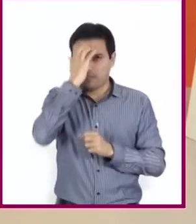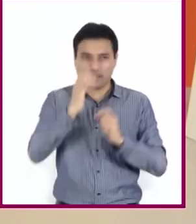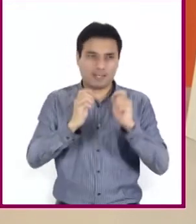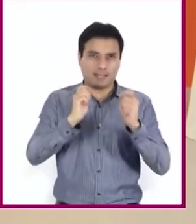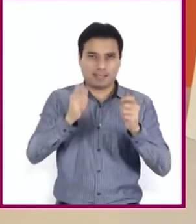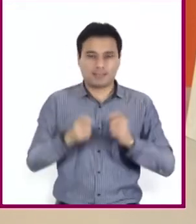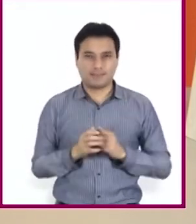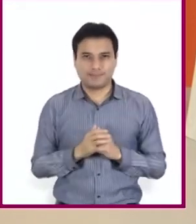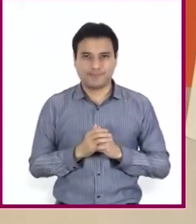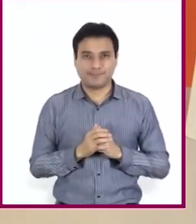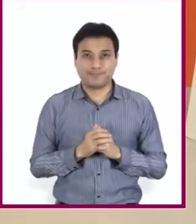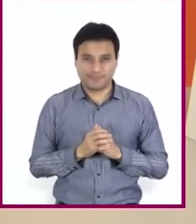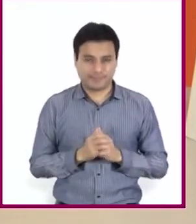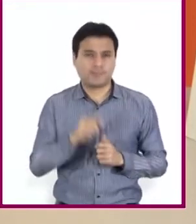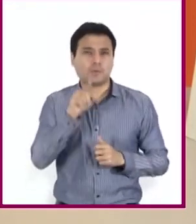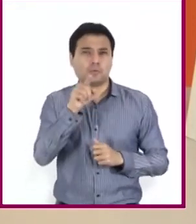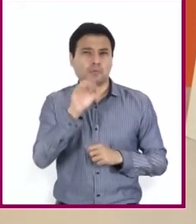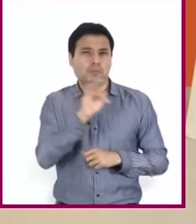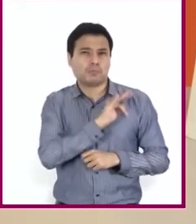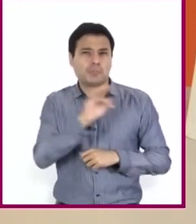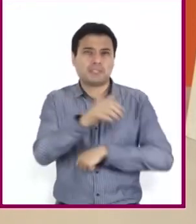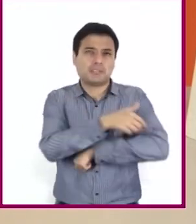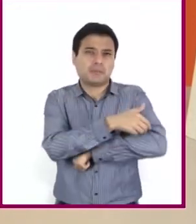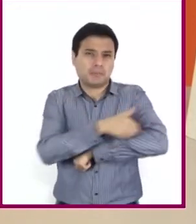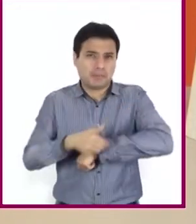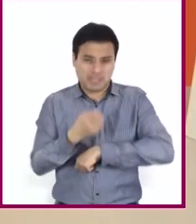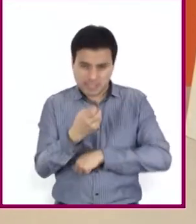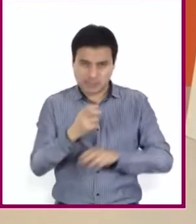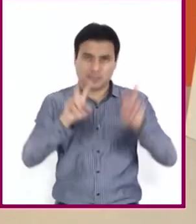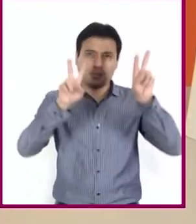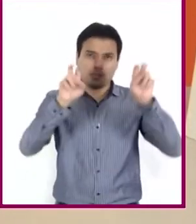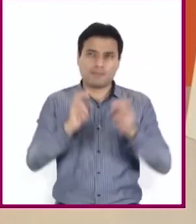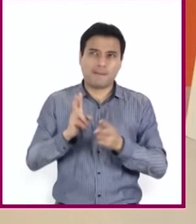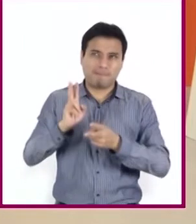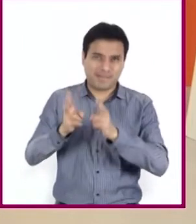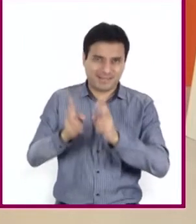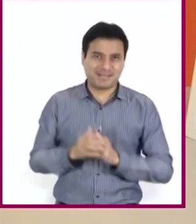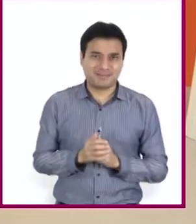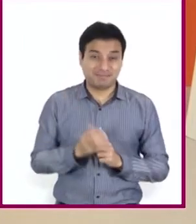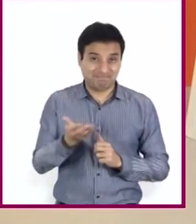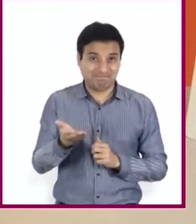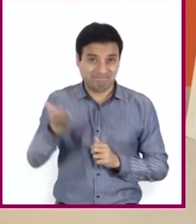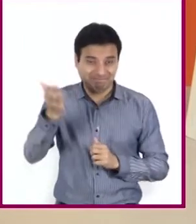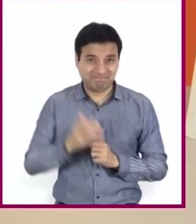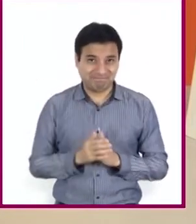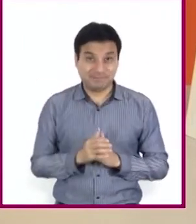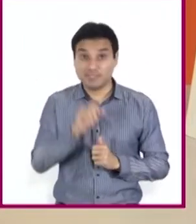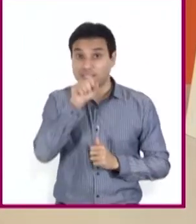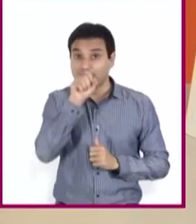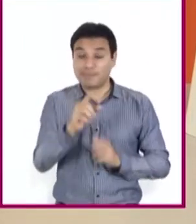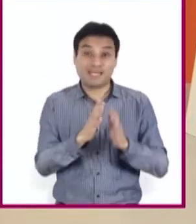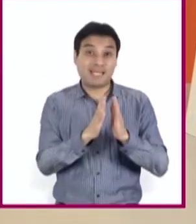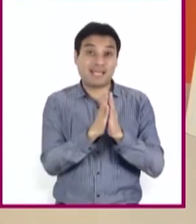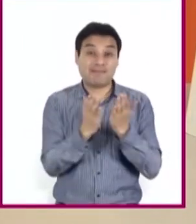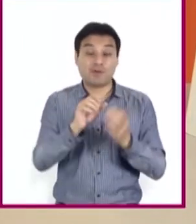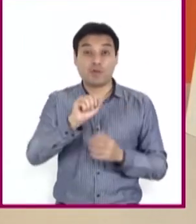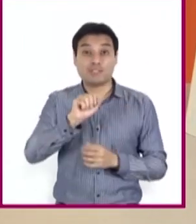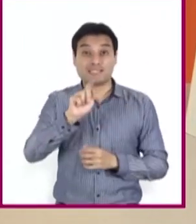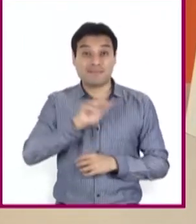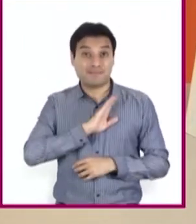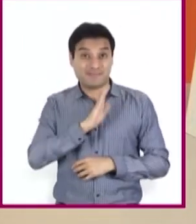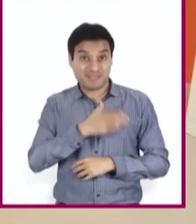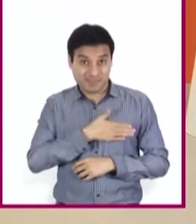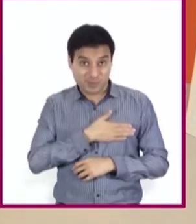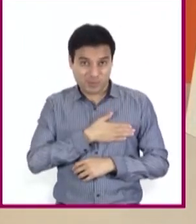Los invito a que comenten con su familia lo que trabajamos en esta sesión y ubiquen en el libro de texto de lengua